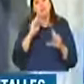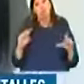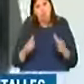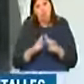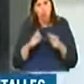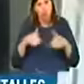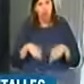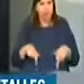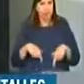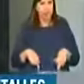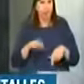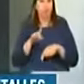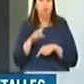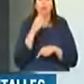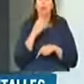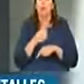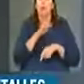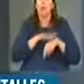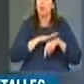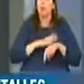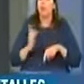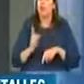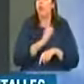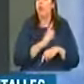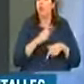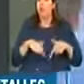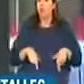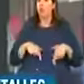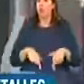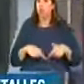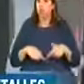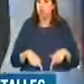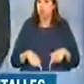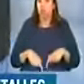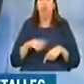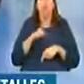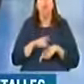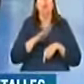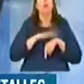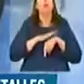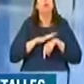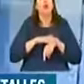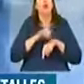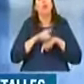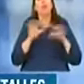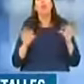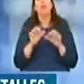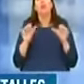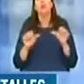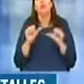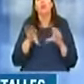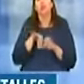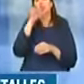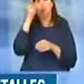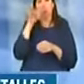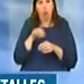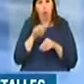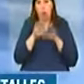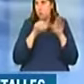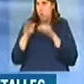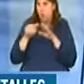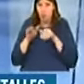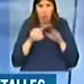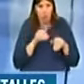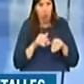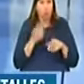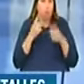fondos estará a cargo de las intendencias, que serán las encargadas de realizar los llamados y sorteos. El proyecto apunta a ciudadanos sin empleos